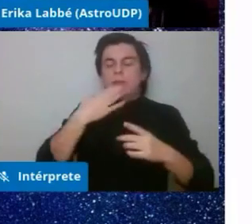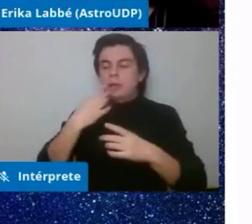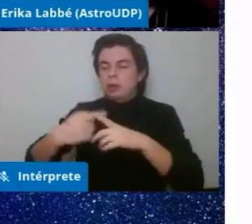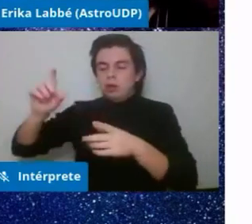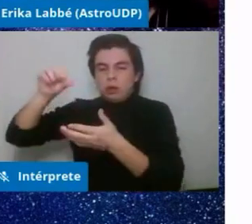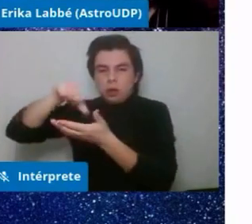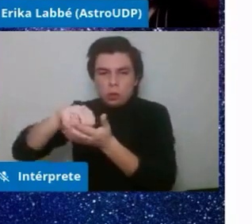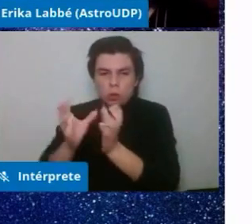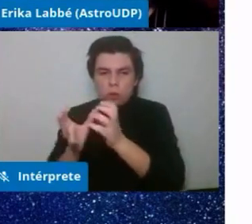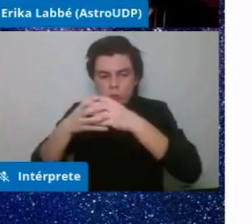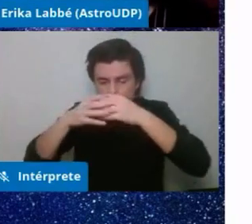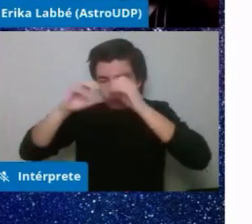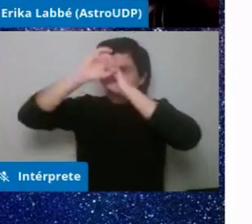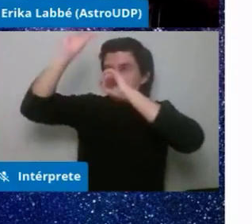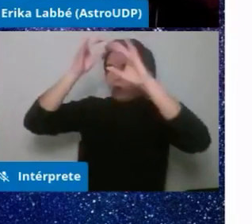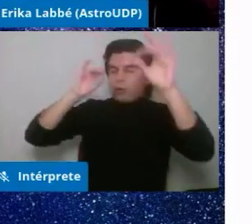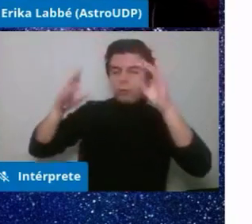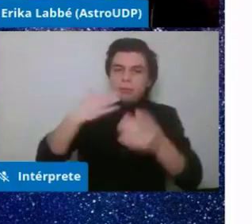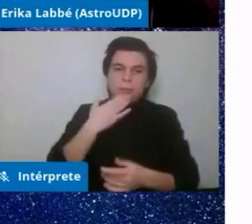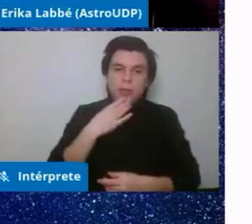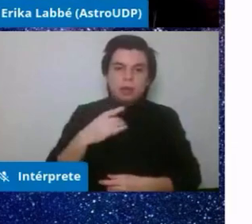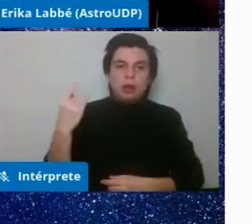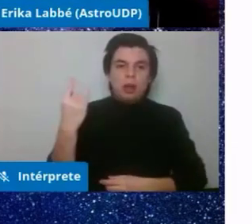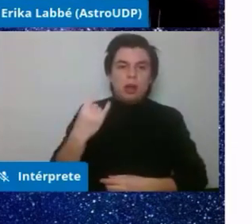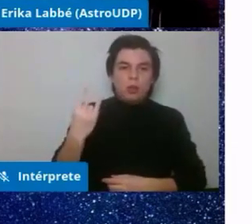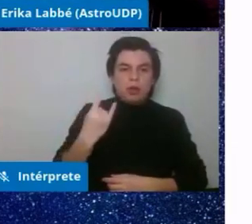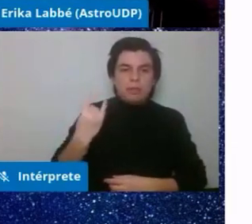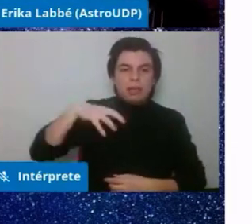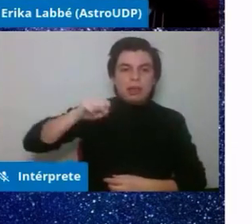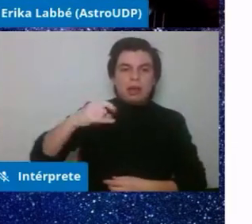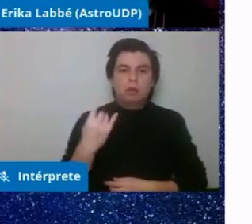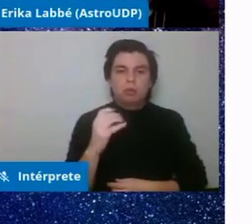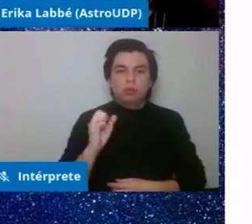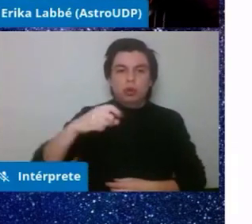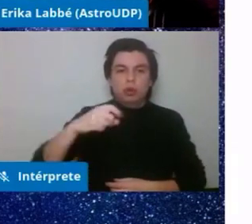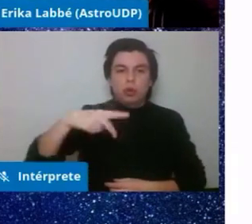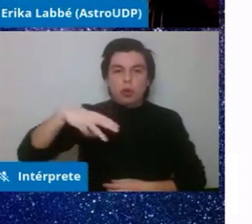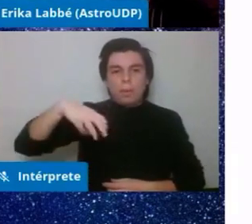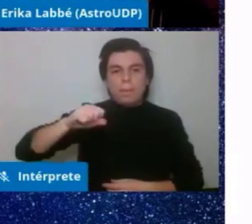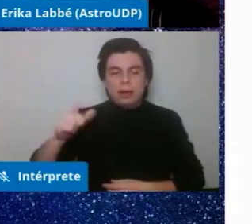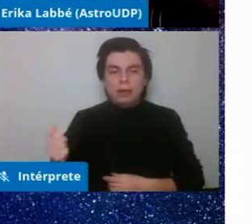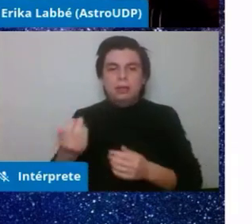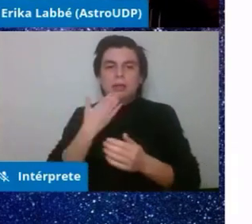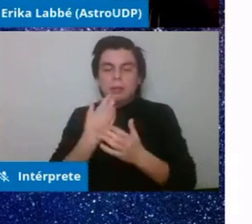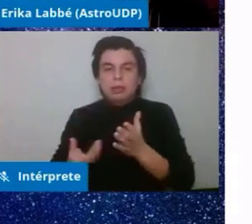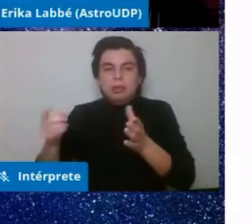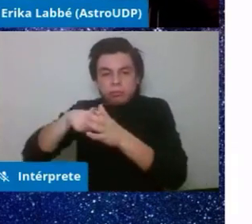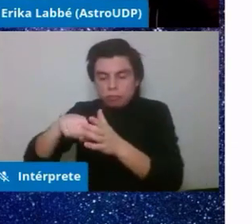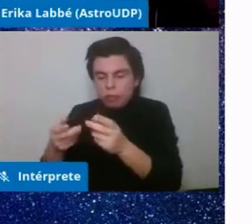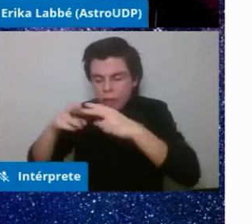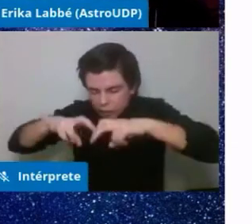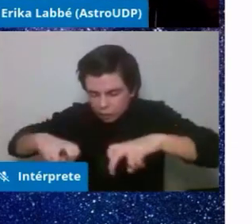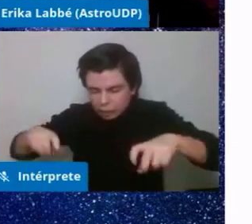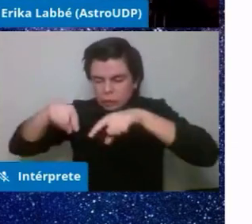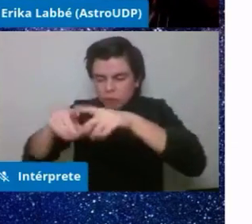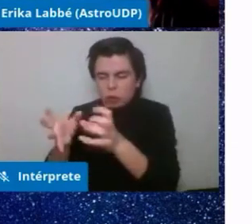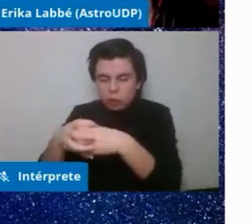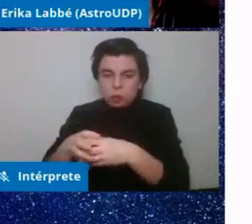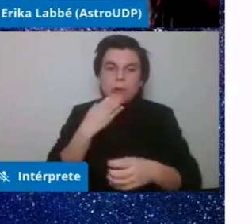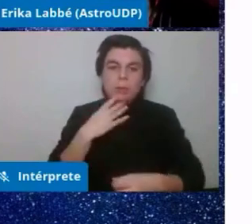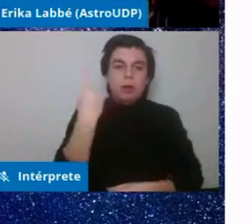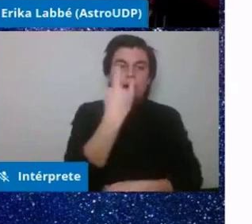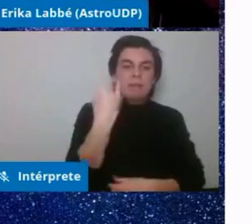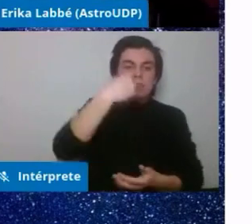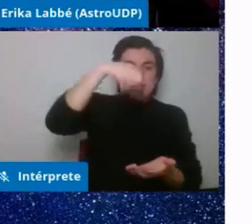Autónoma, el Centro de Comunicación de las Ciencias también que pertenece a la Universidad Autónoma, la Universidad Central, la Sociedad